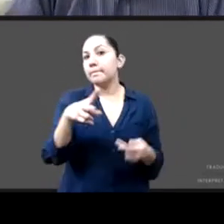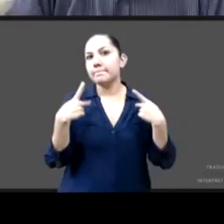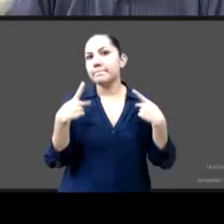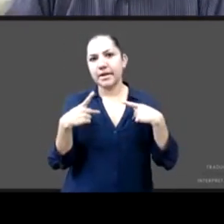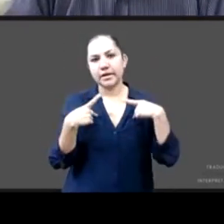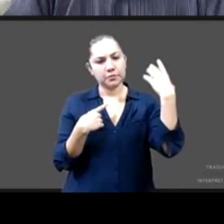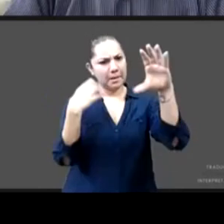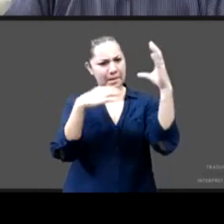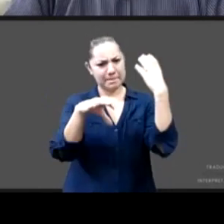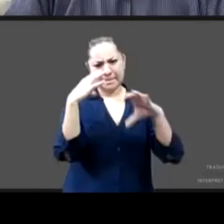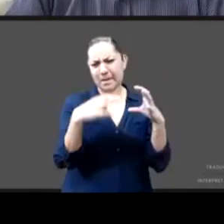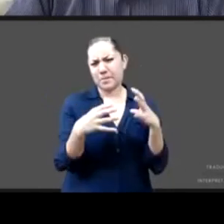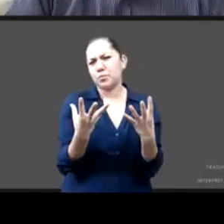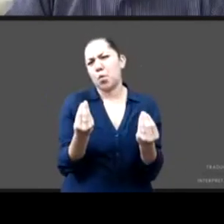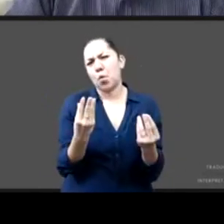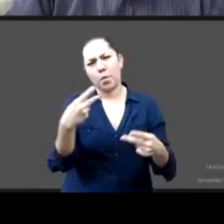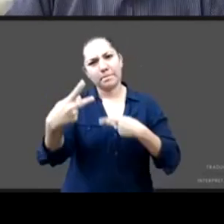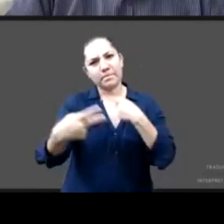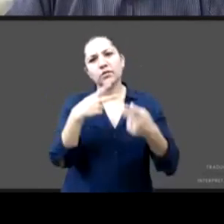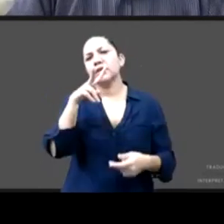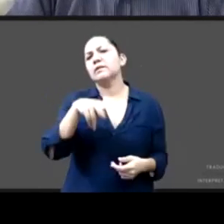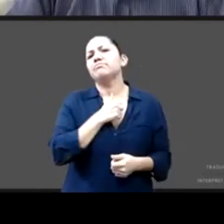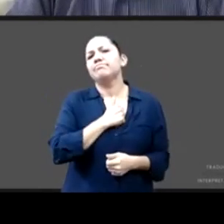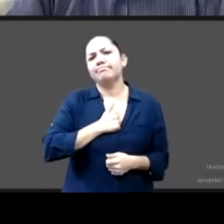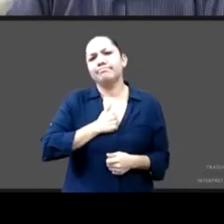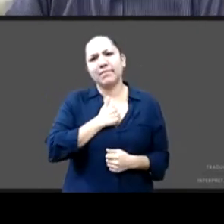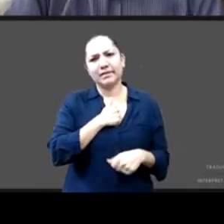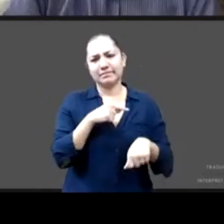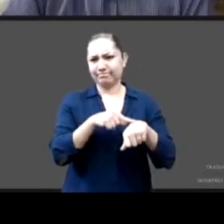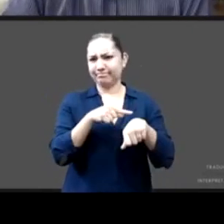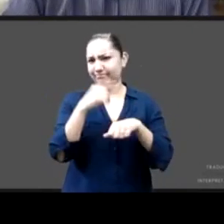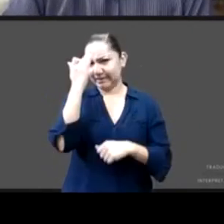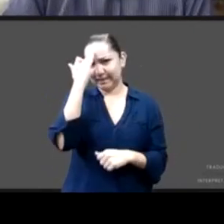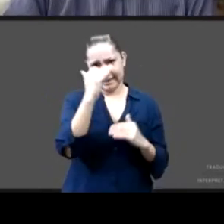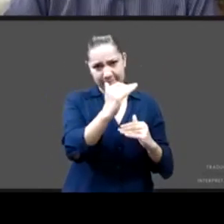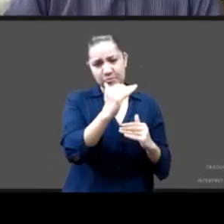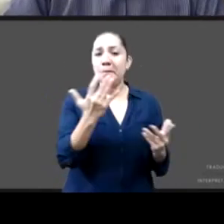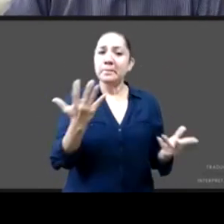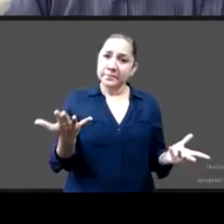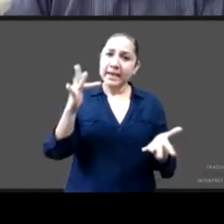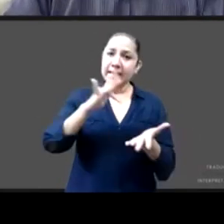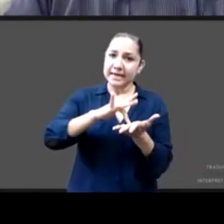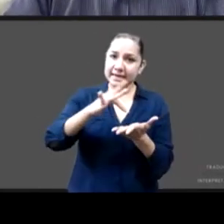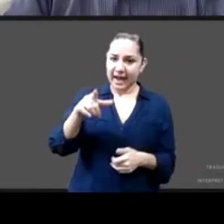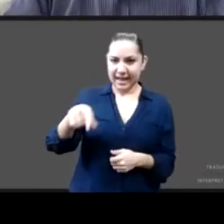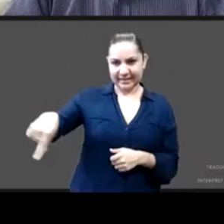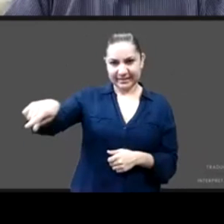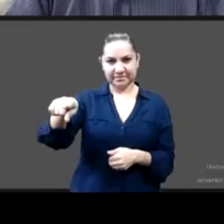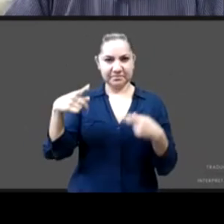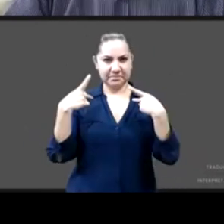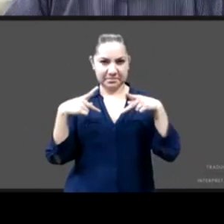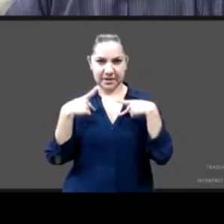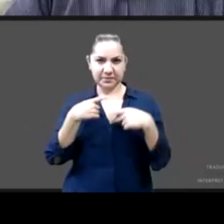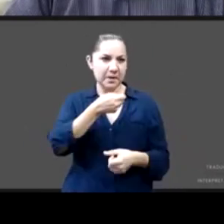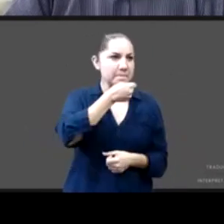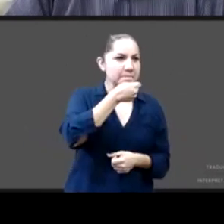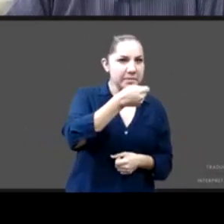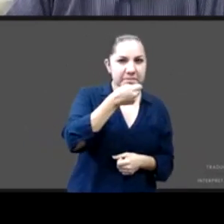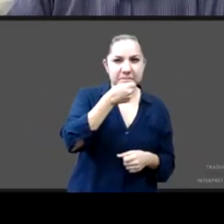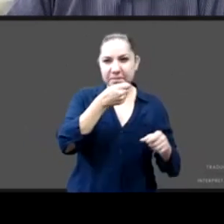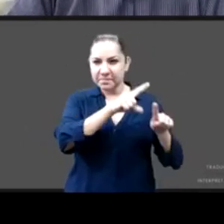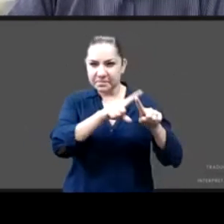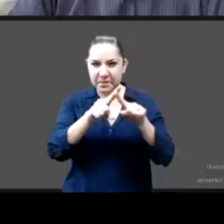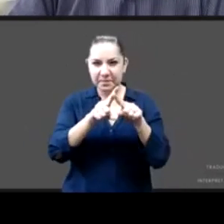más preguntas. Felicitaciones a las panelistas y a nuestro panelista. Muchísimas gracias. Por aquí hay un comentario muy